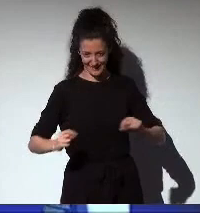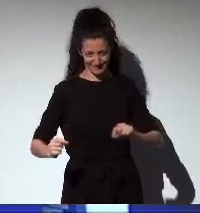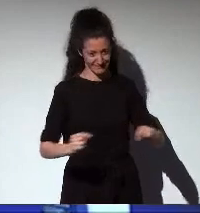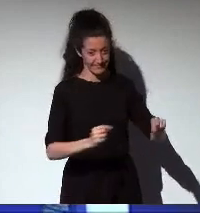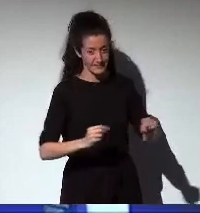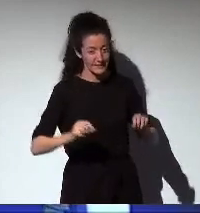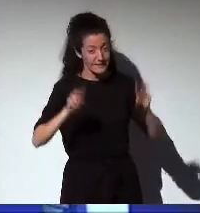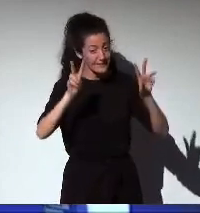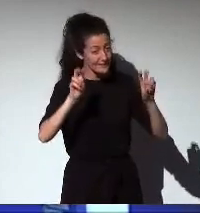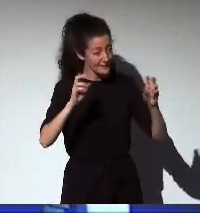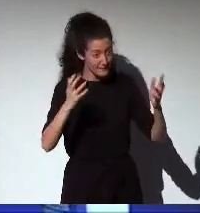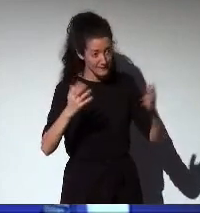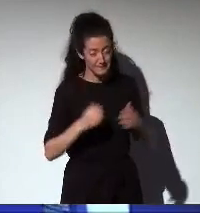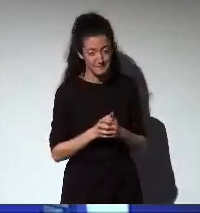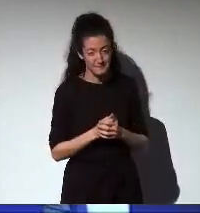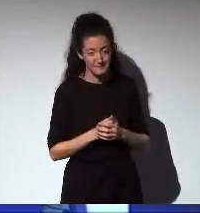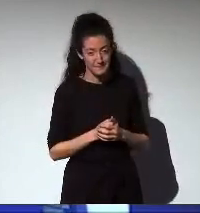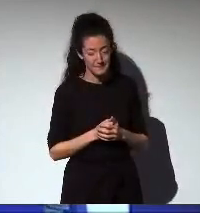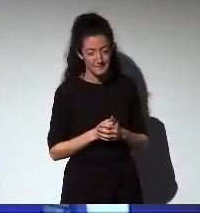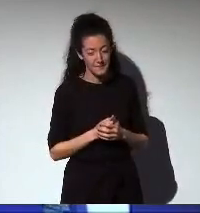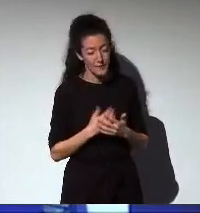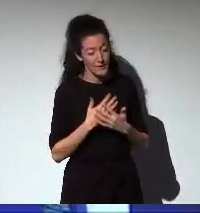del voluntariado y